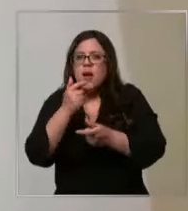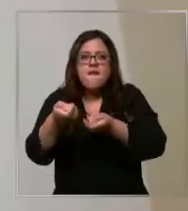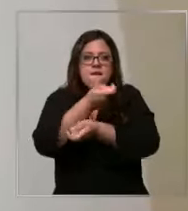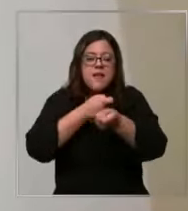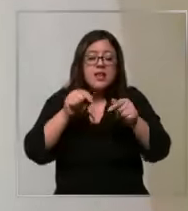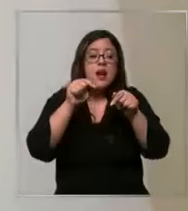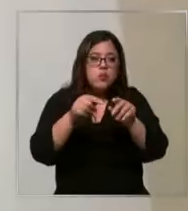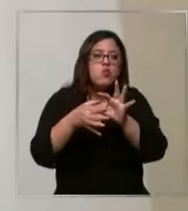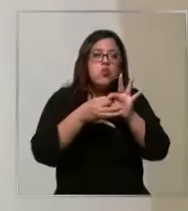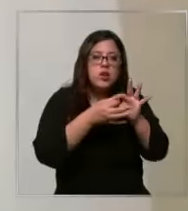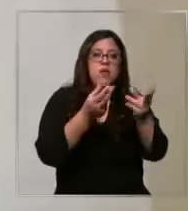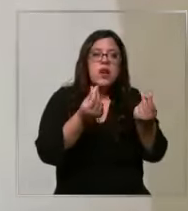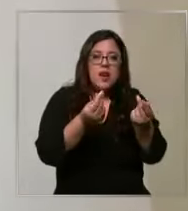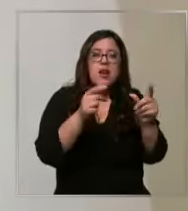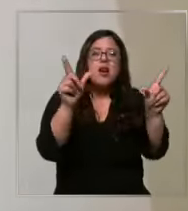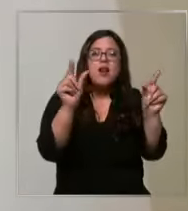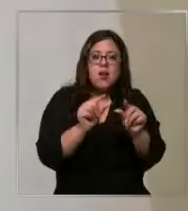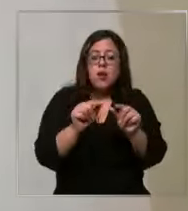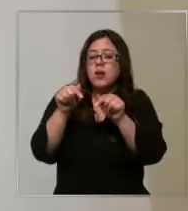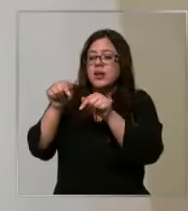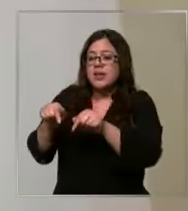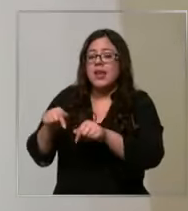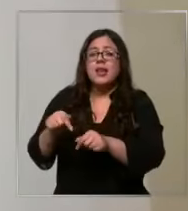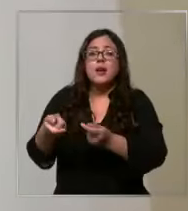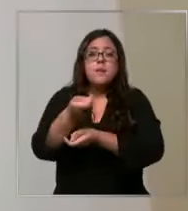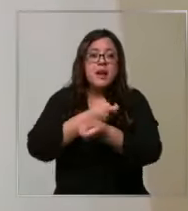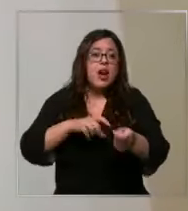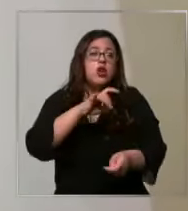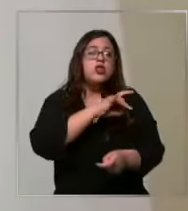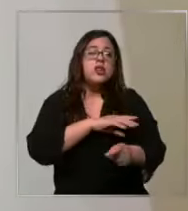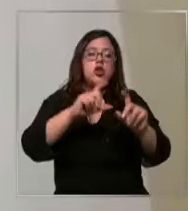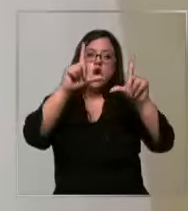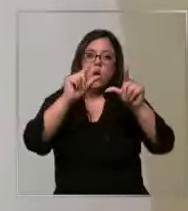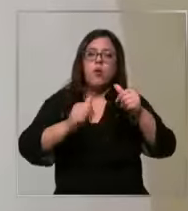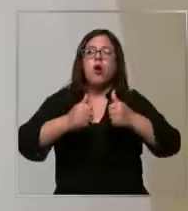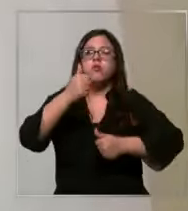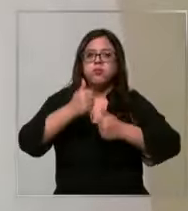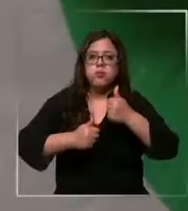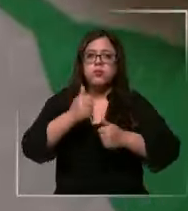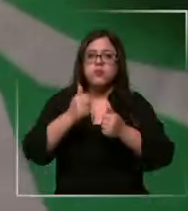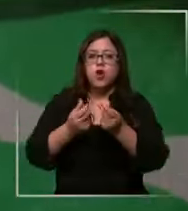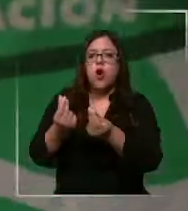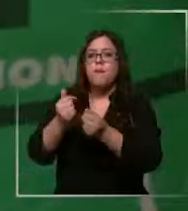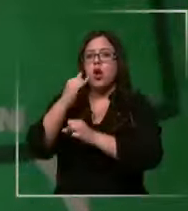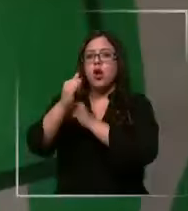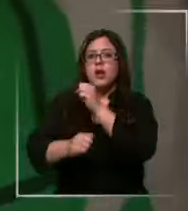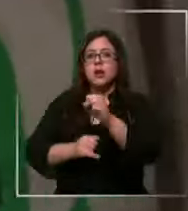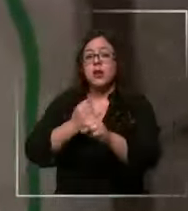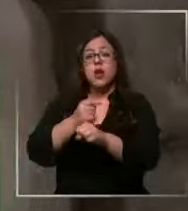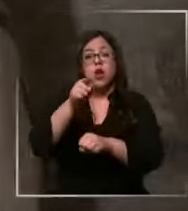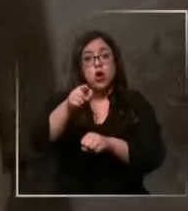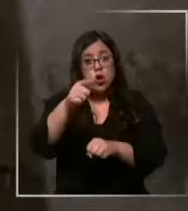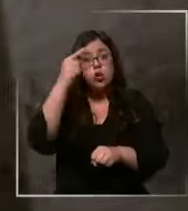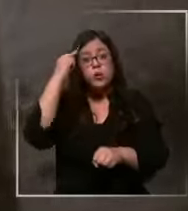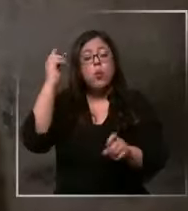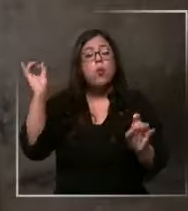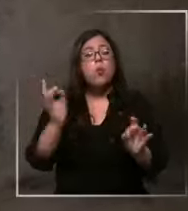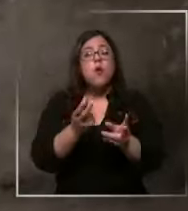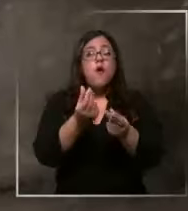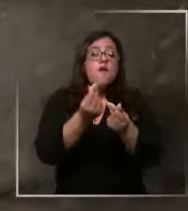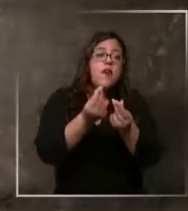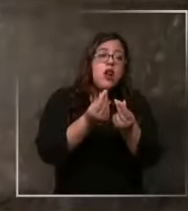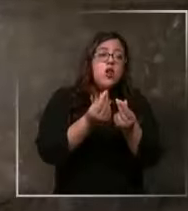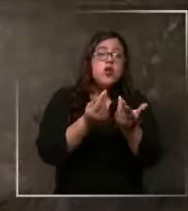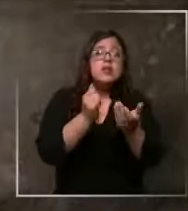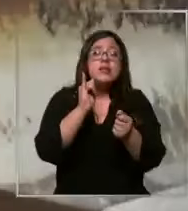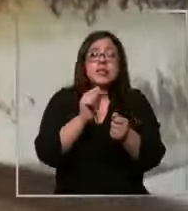más bajos y ahí donde el mercado chileno tiene poca posibilidad de competir con estos precios internacionales. Usted dirá si el precio del trigo cae, el